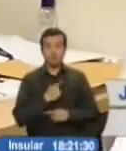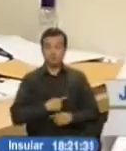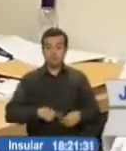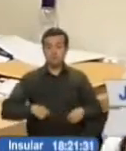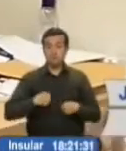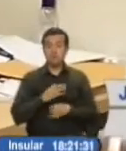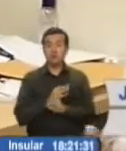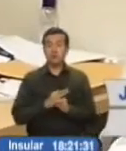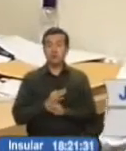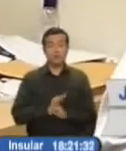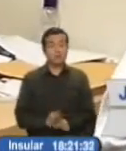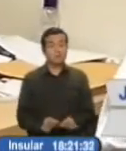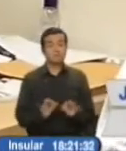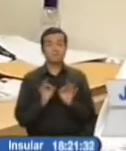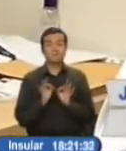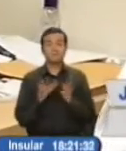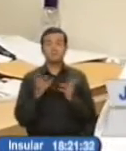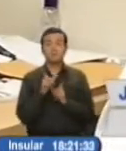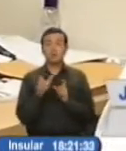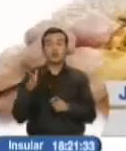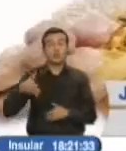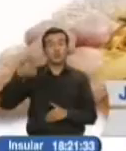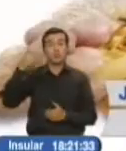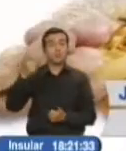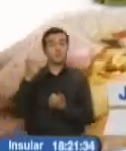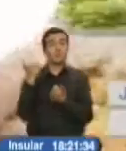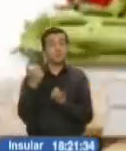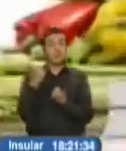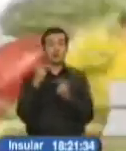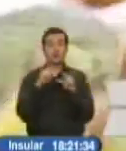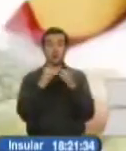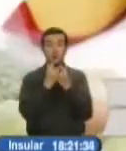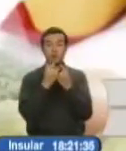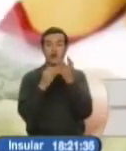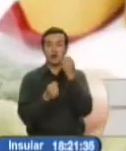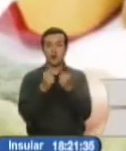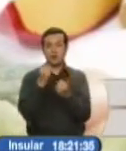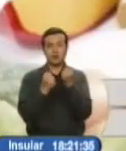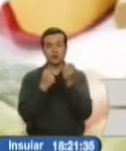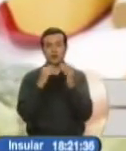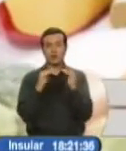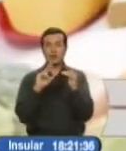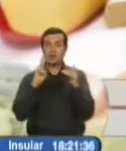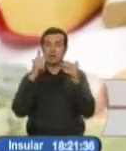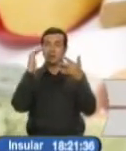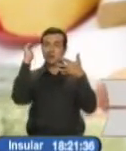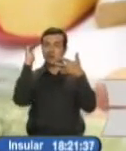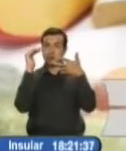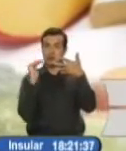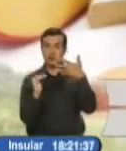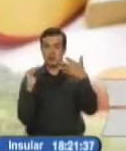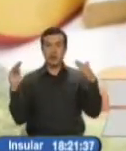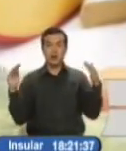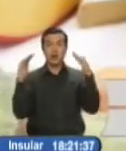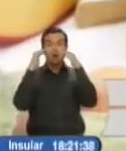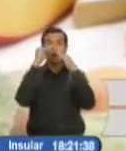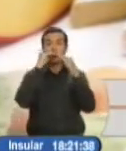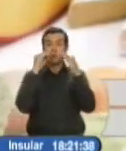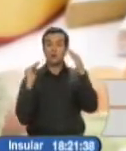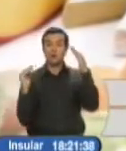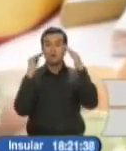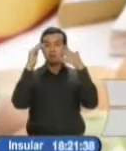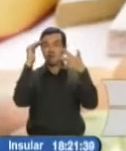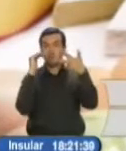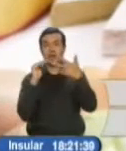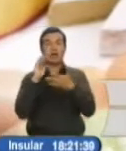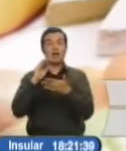y el desarrollo de las personas. El grupo de los lácteos y sus derivados se ubica en el tercer nivel de la pirámide alimenticia, junto a